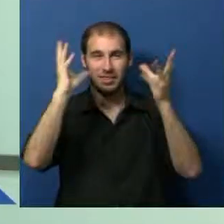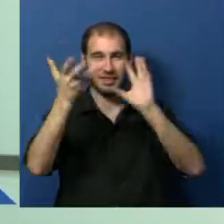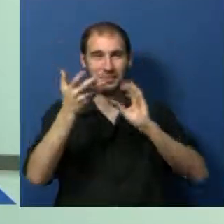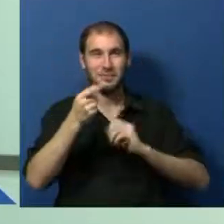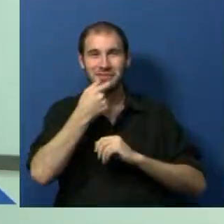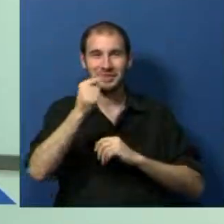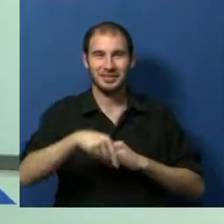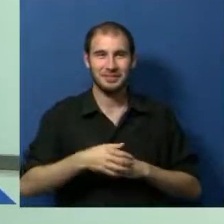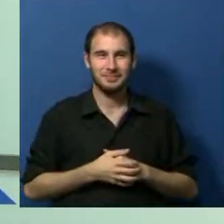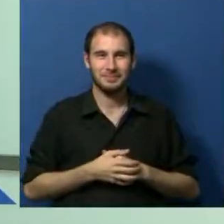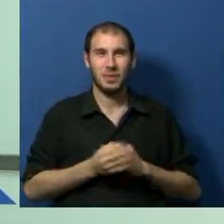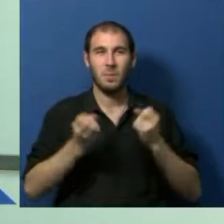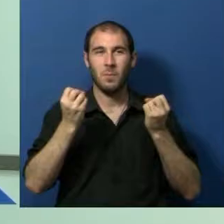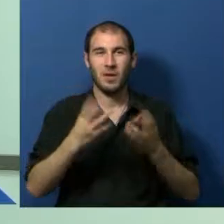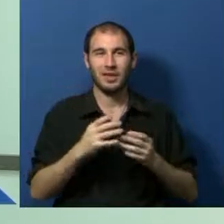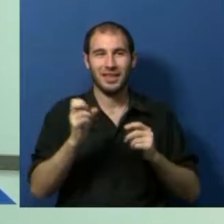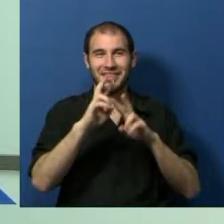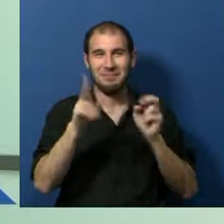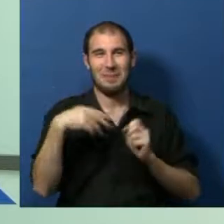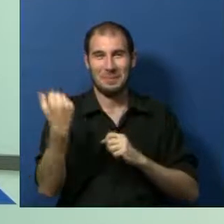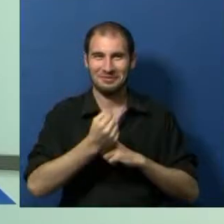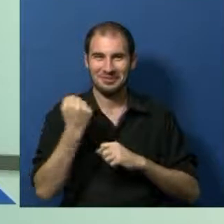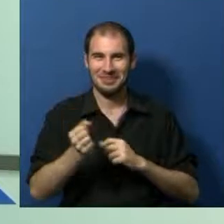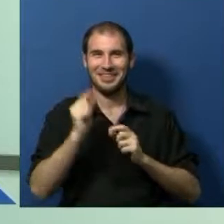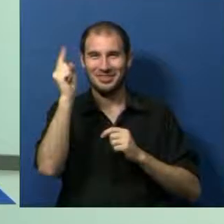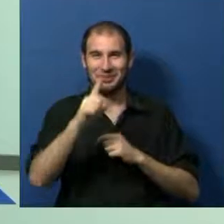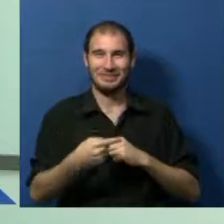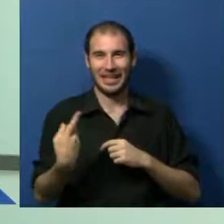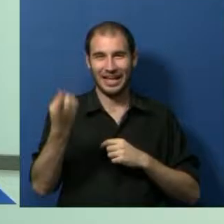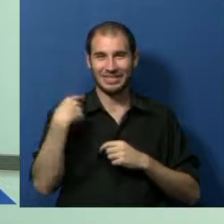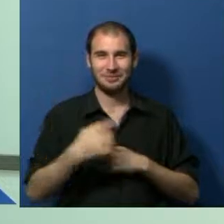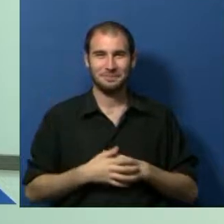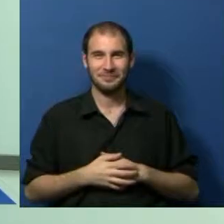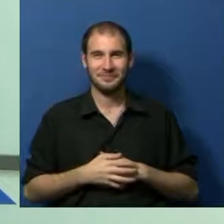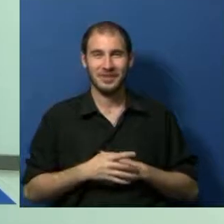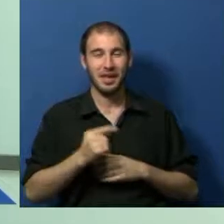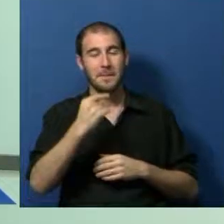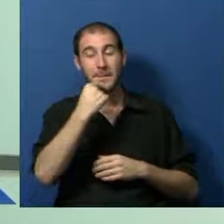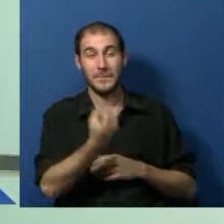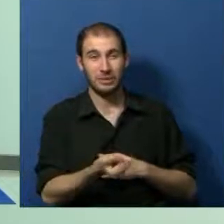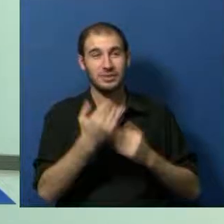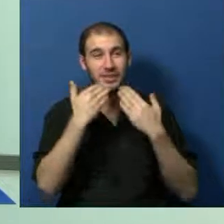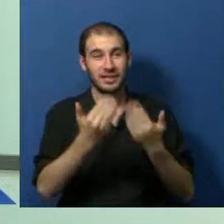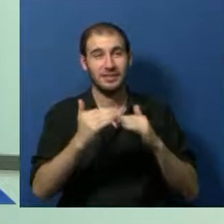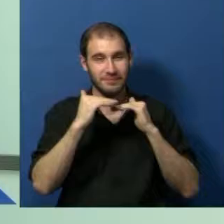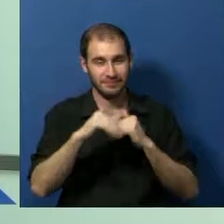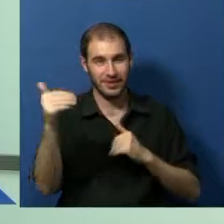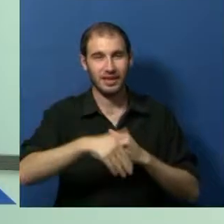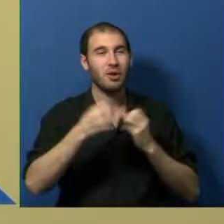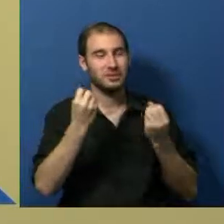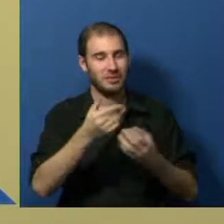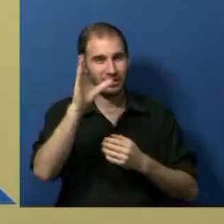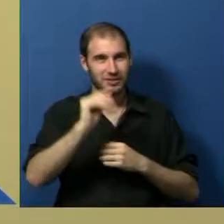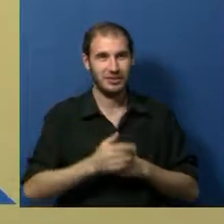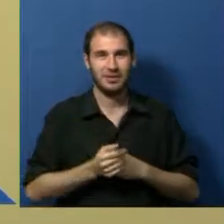en la provincia de Mendoza, teniendo en cuenta este tema de coyuntura tras la tormenta ayer, le vamos a consultar y le vamos a agradecer su presencia. Juan, ¿cómo andás?